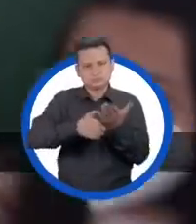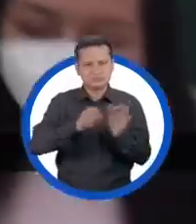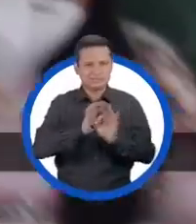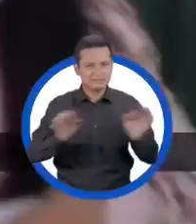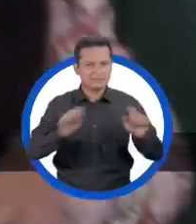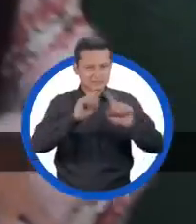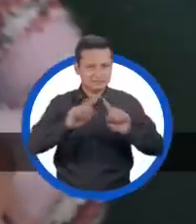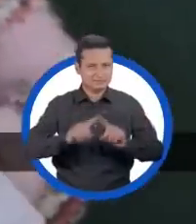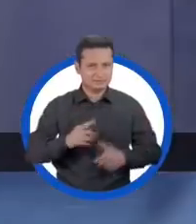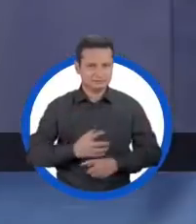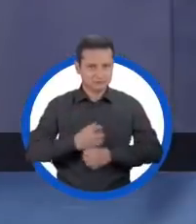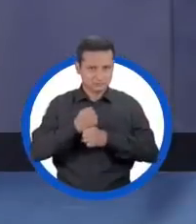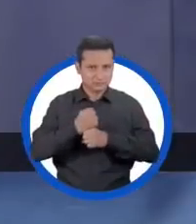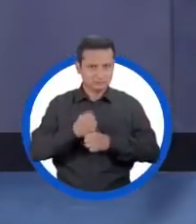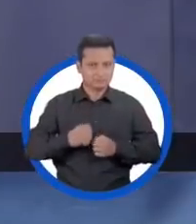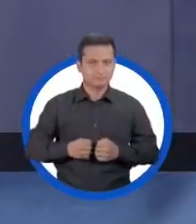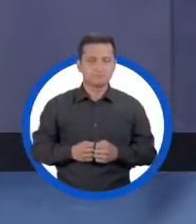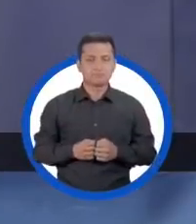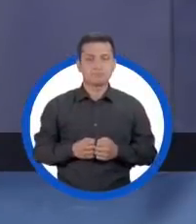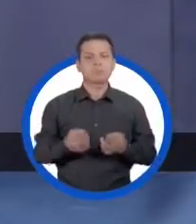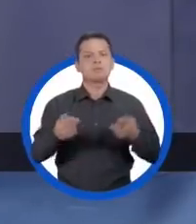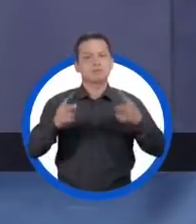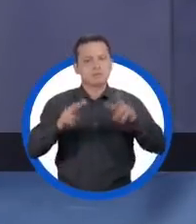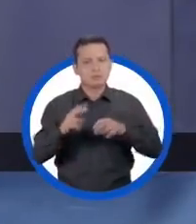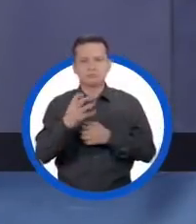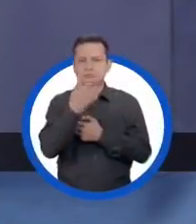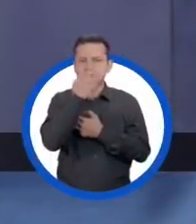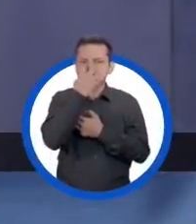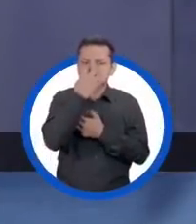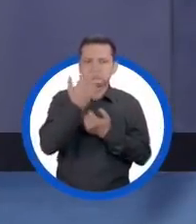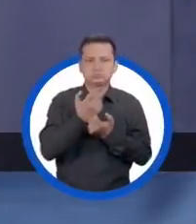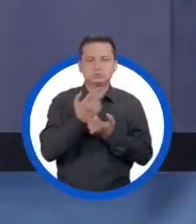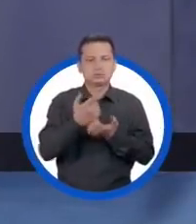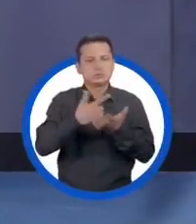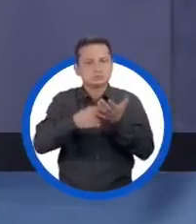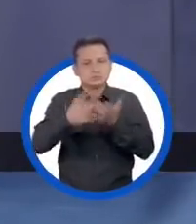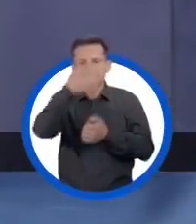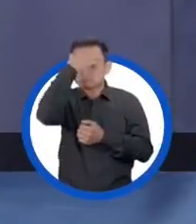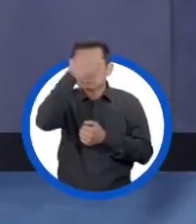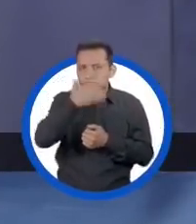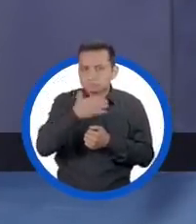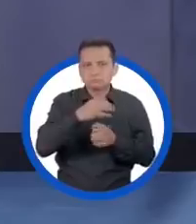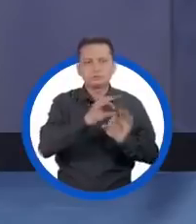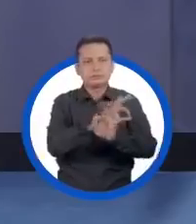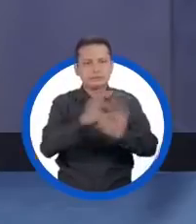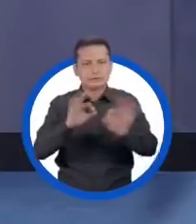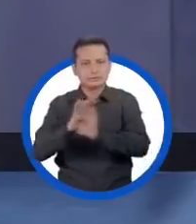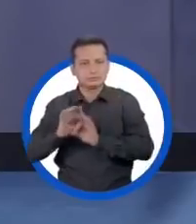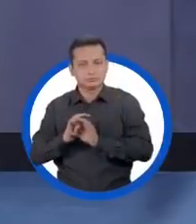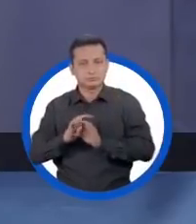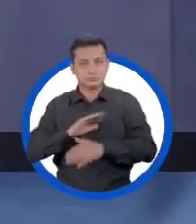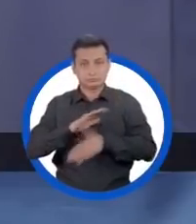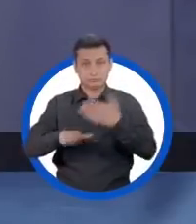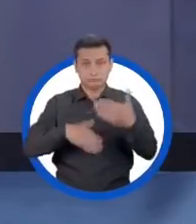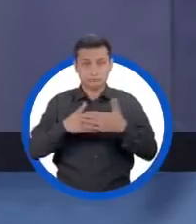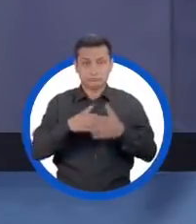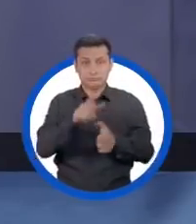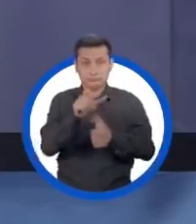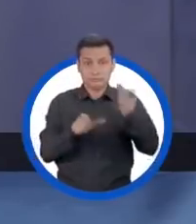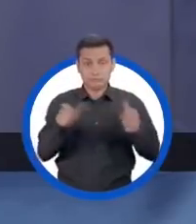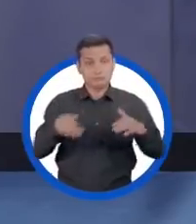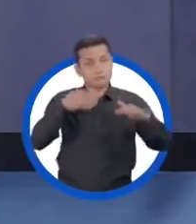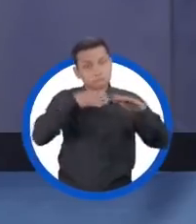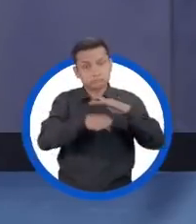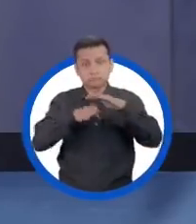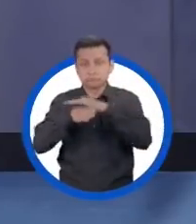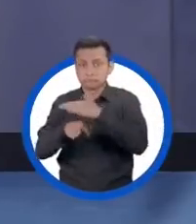de bioseguridad. Y queremos destacar que las medidas de bioseguridad y restricciones no limitaron